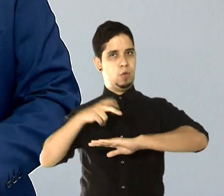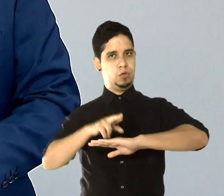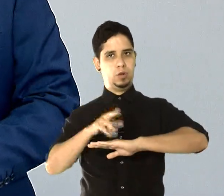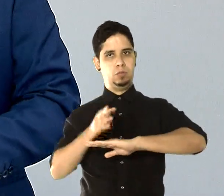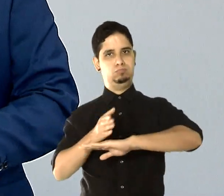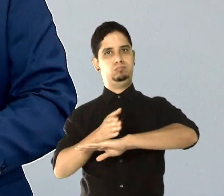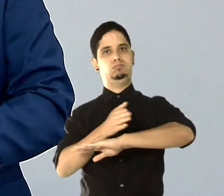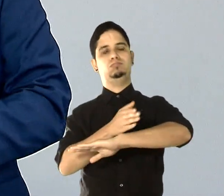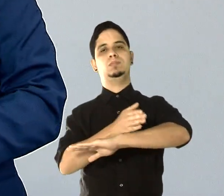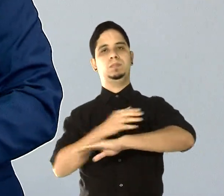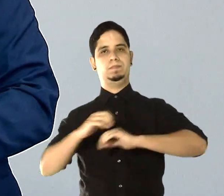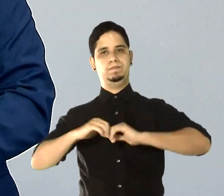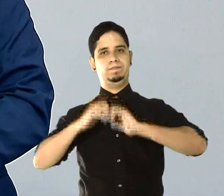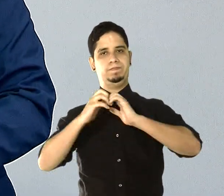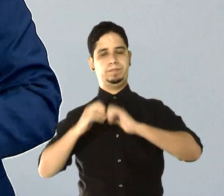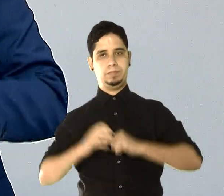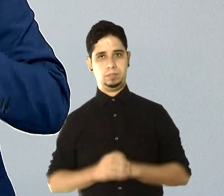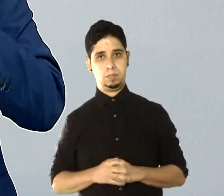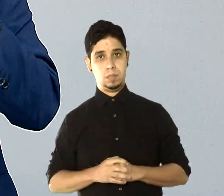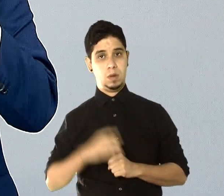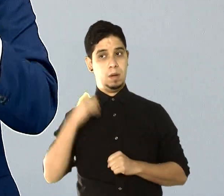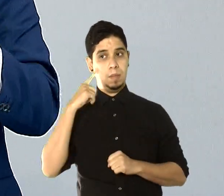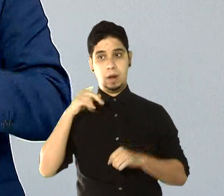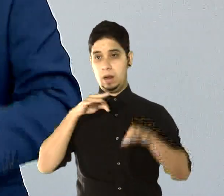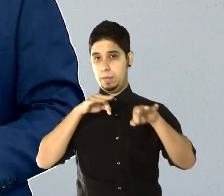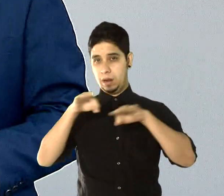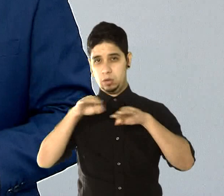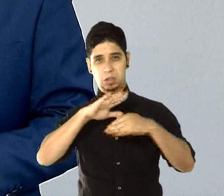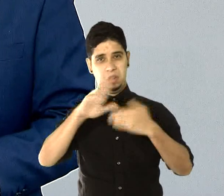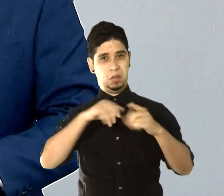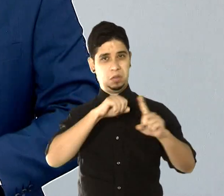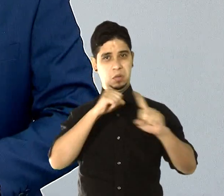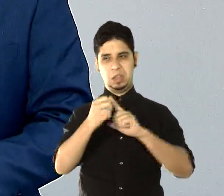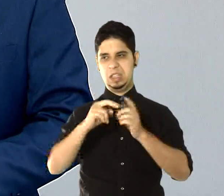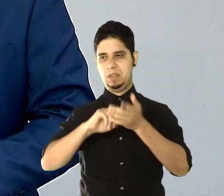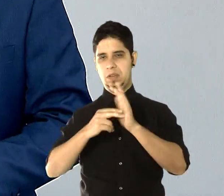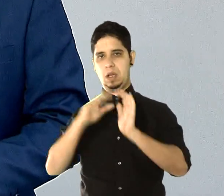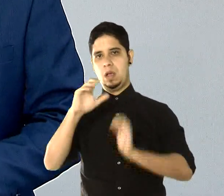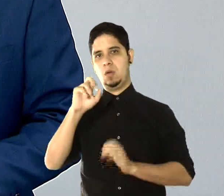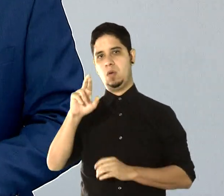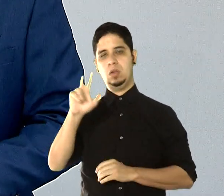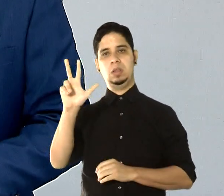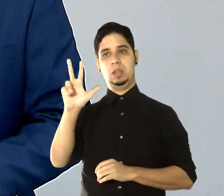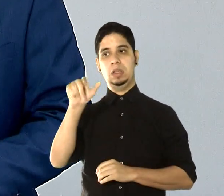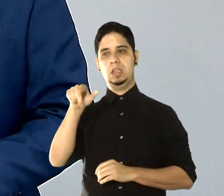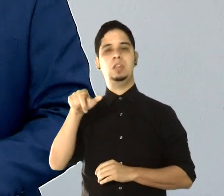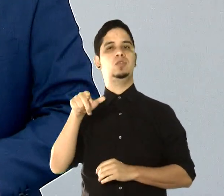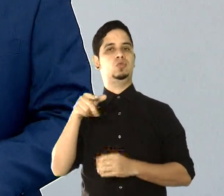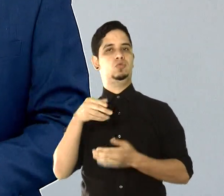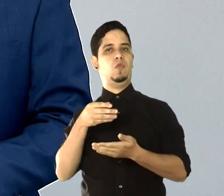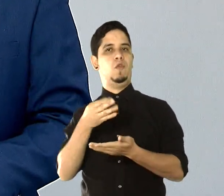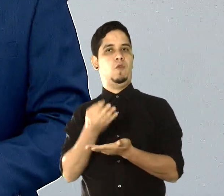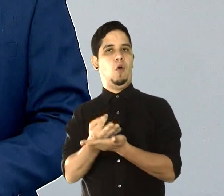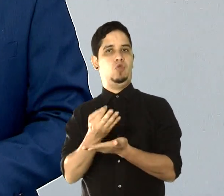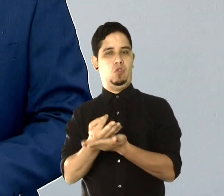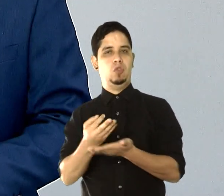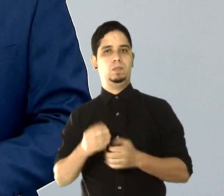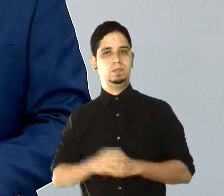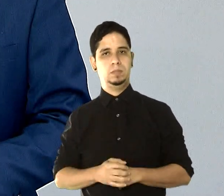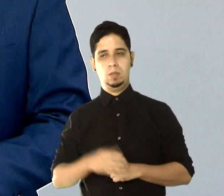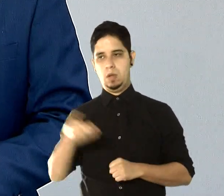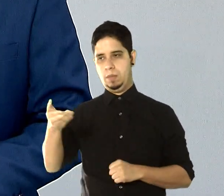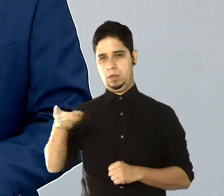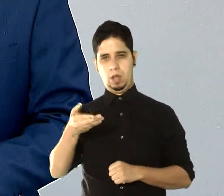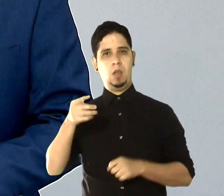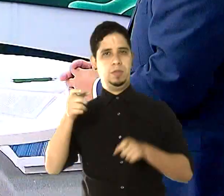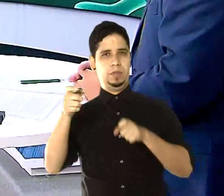Para detallar todos estos asuntos y comprender qué es COR3 y el estatus de sus fondos, hemos invitado al director